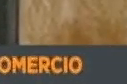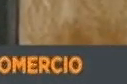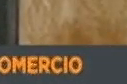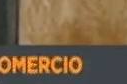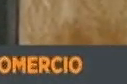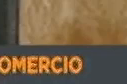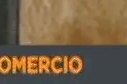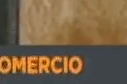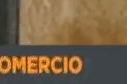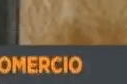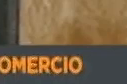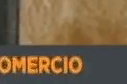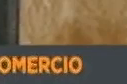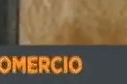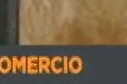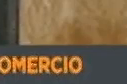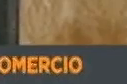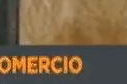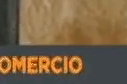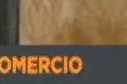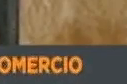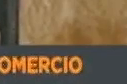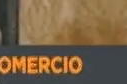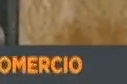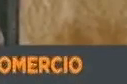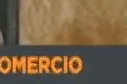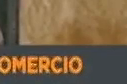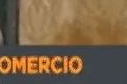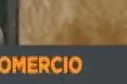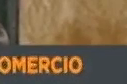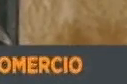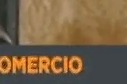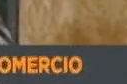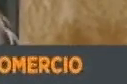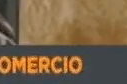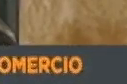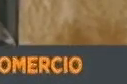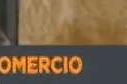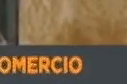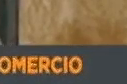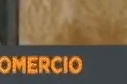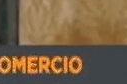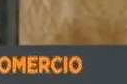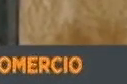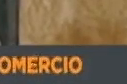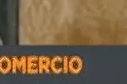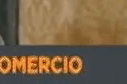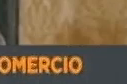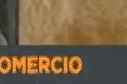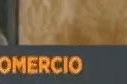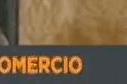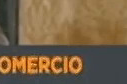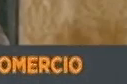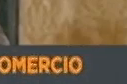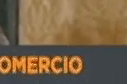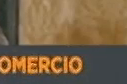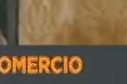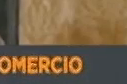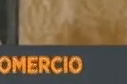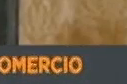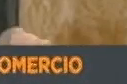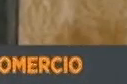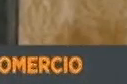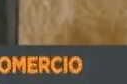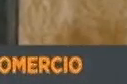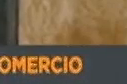cerca también. Y nosotros tenemos más que nunca que ser solidarios. Y hay un mercado muy interesante en